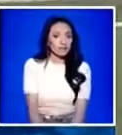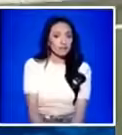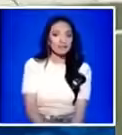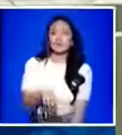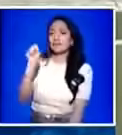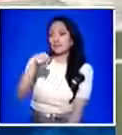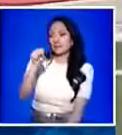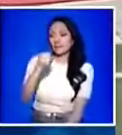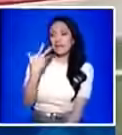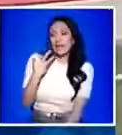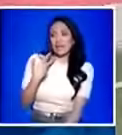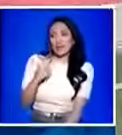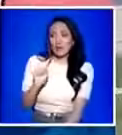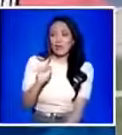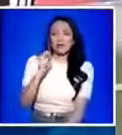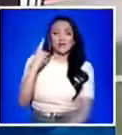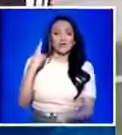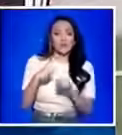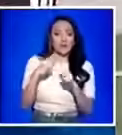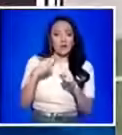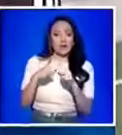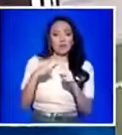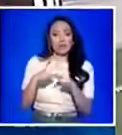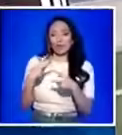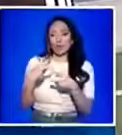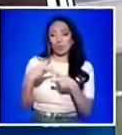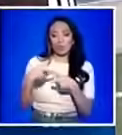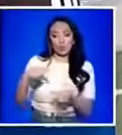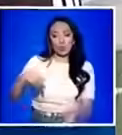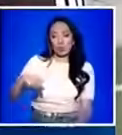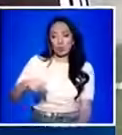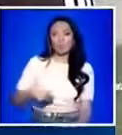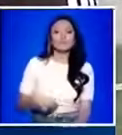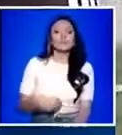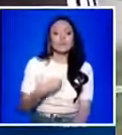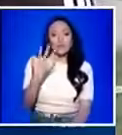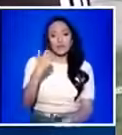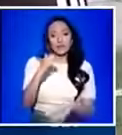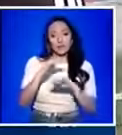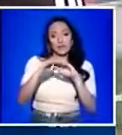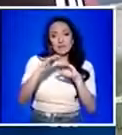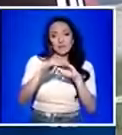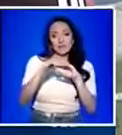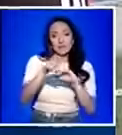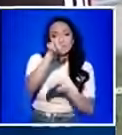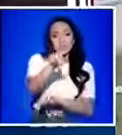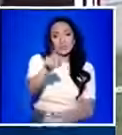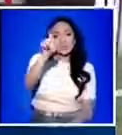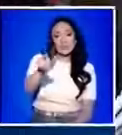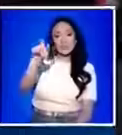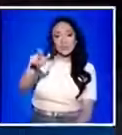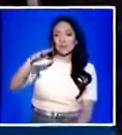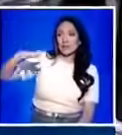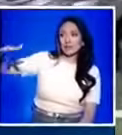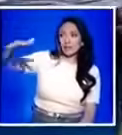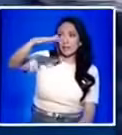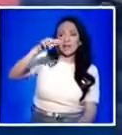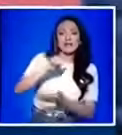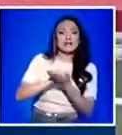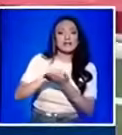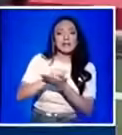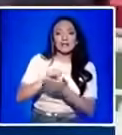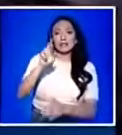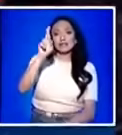ha sido un campeonato muy, muy duro, queremos hacer la cordial invitación a toda la gente de San Roque,